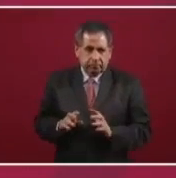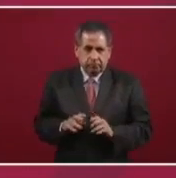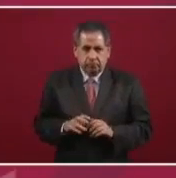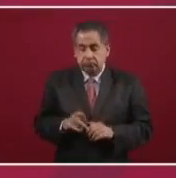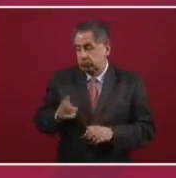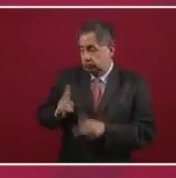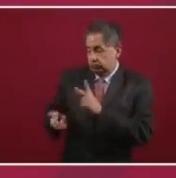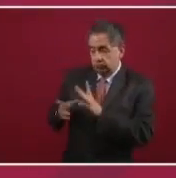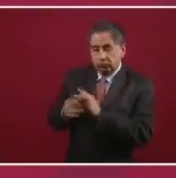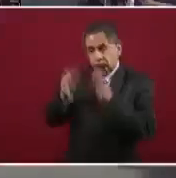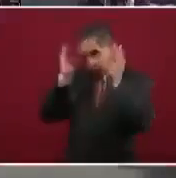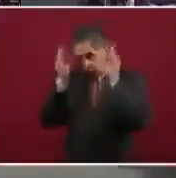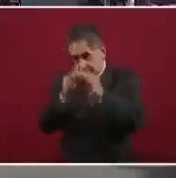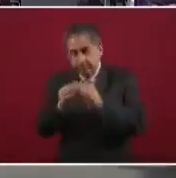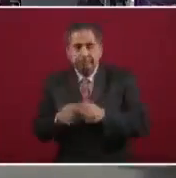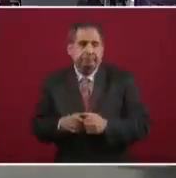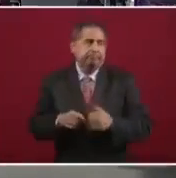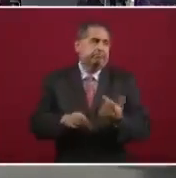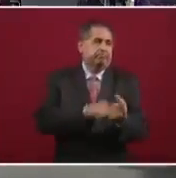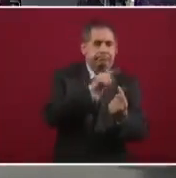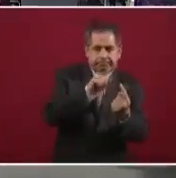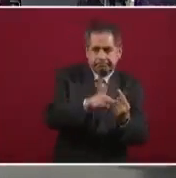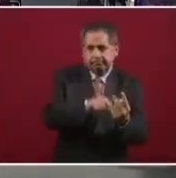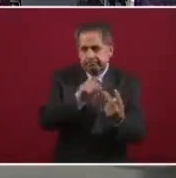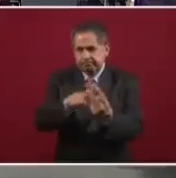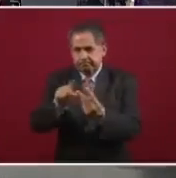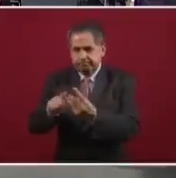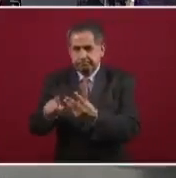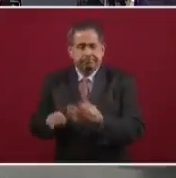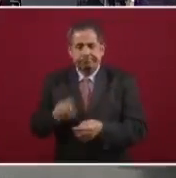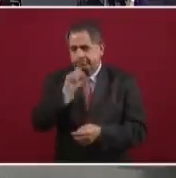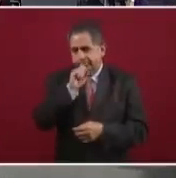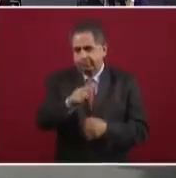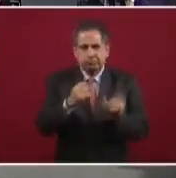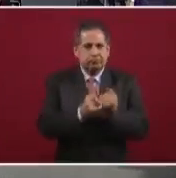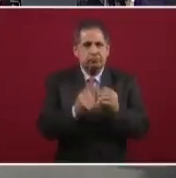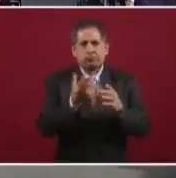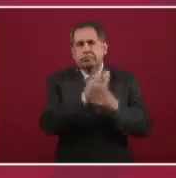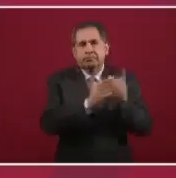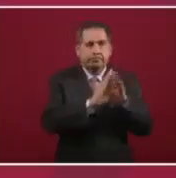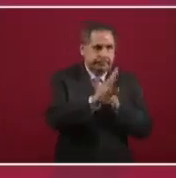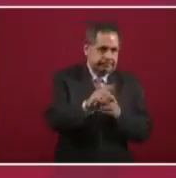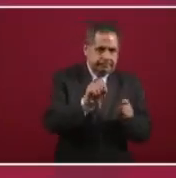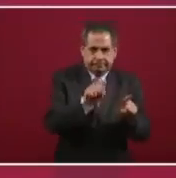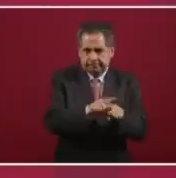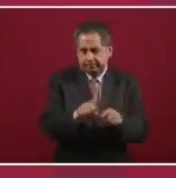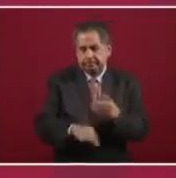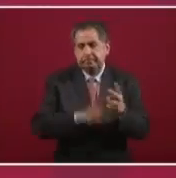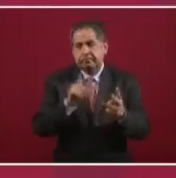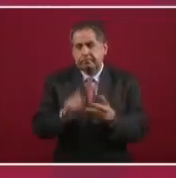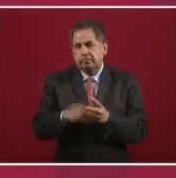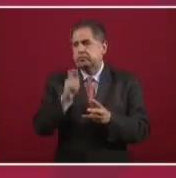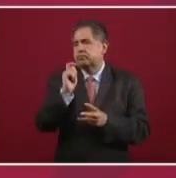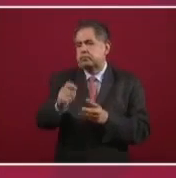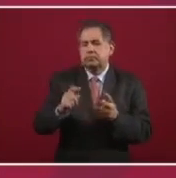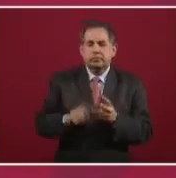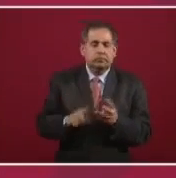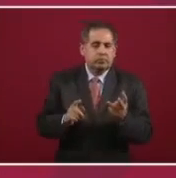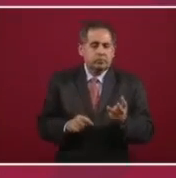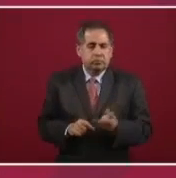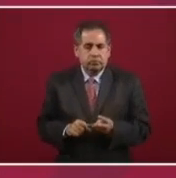Esto que hablamos de aduanas, pero así está la migración, lo que tiene que ver